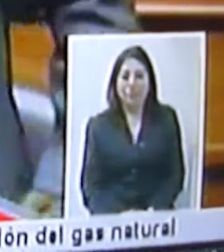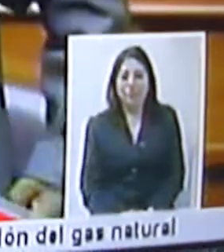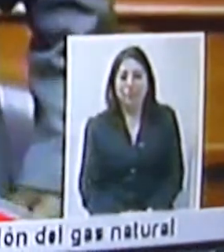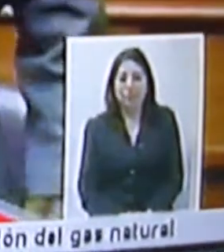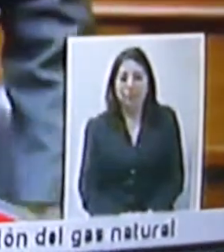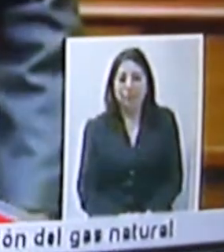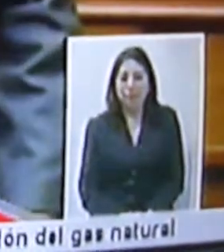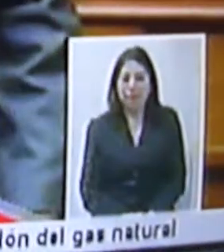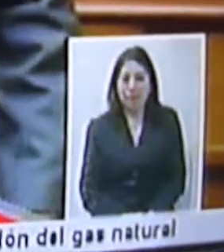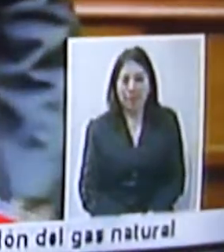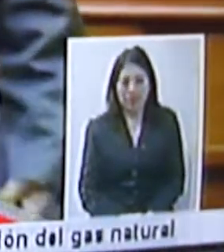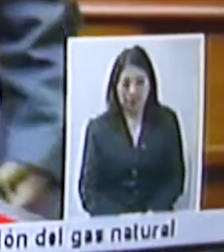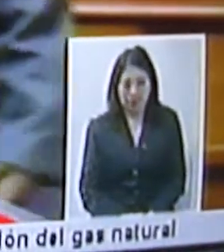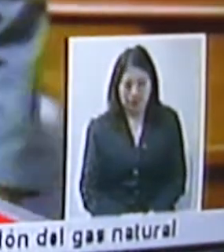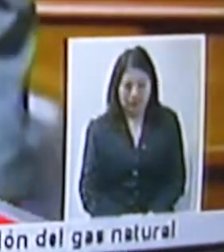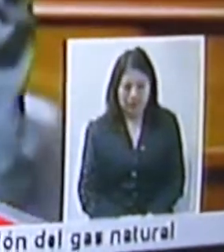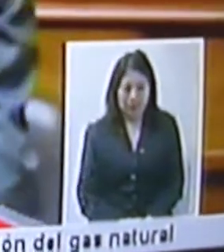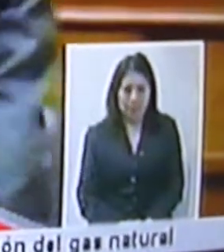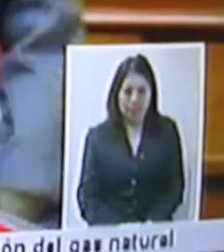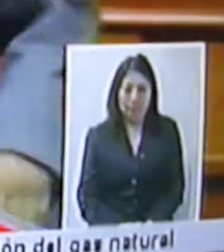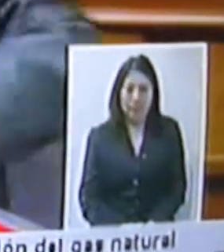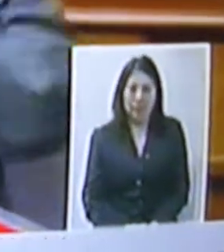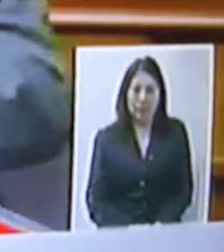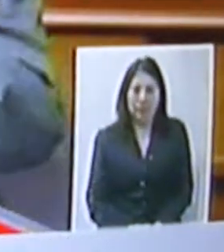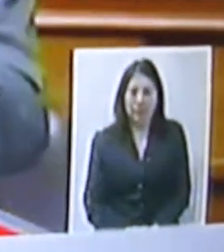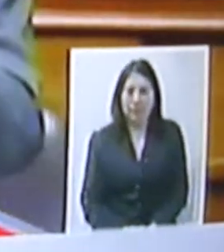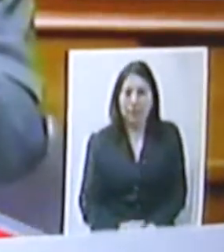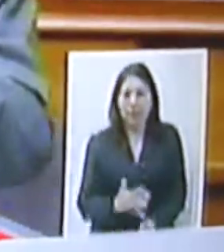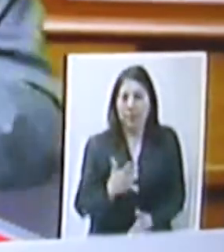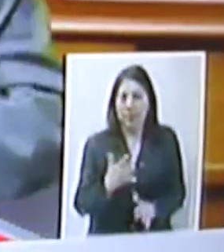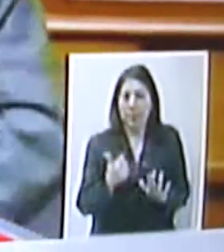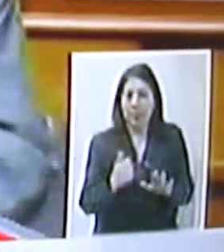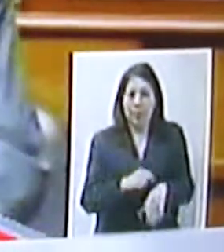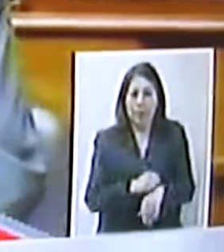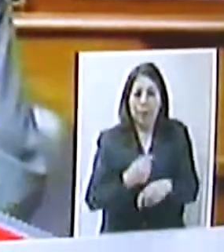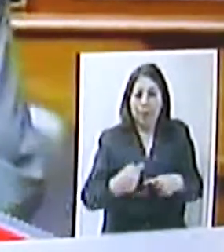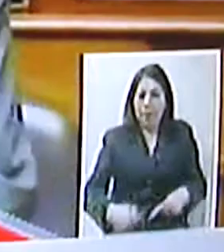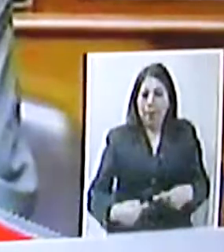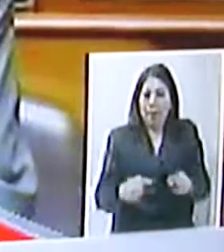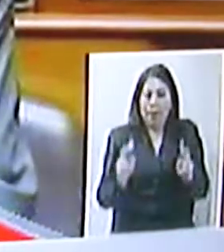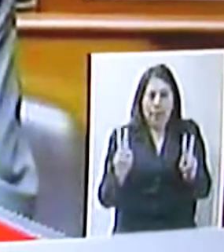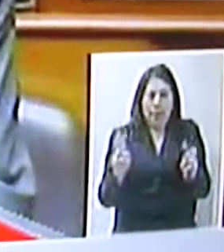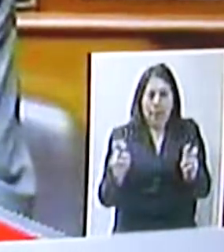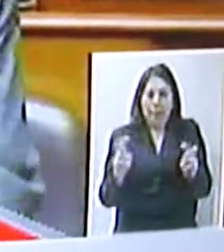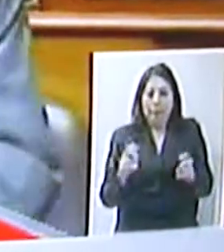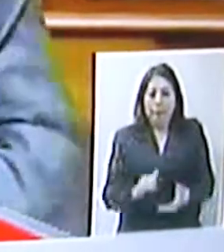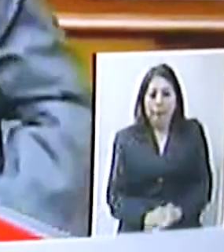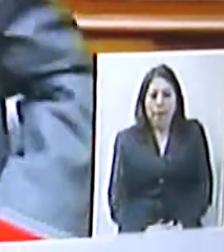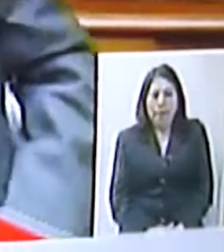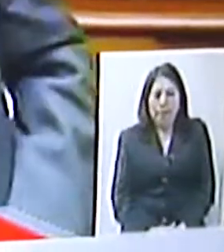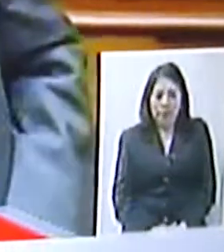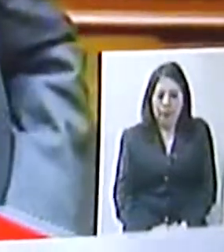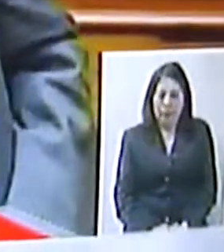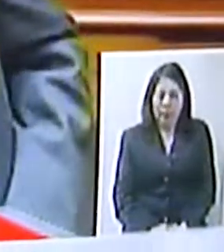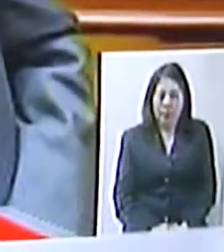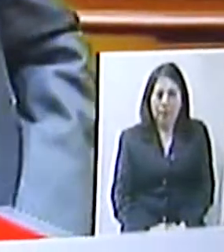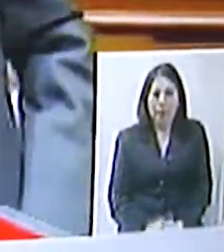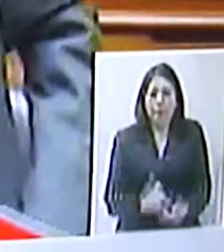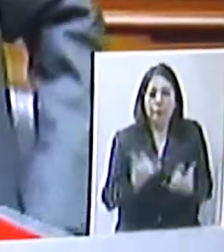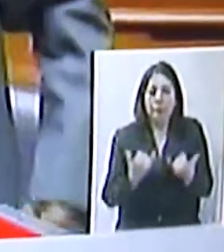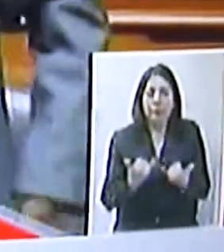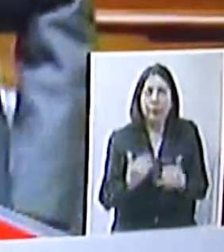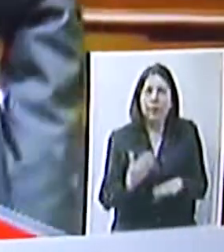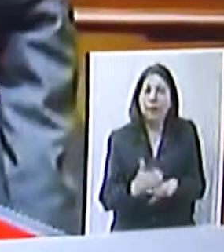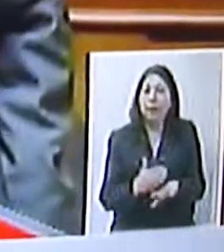estamos pasando más de 5 a 6 horas debatiendo un tema que es central en este momento